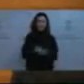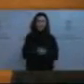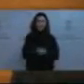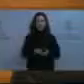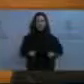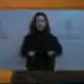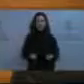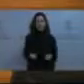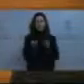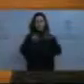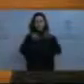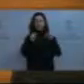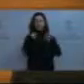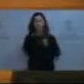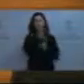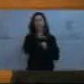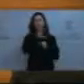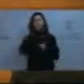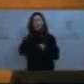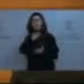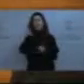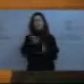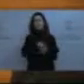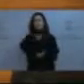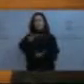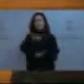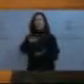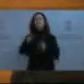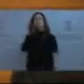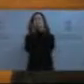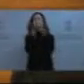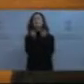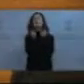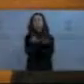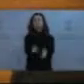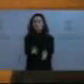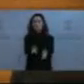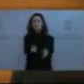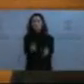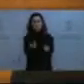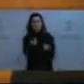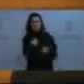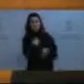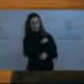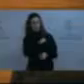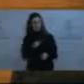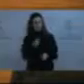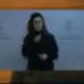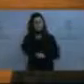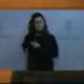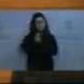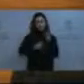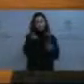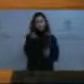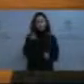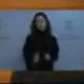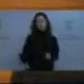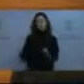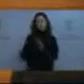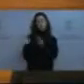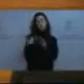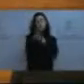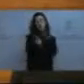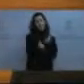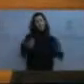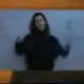los asturianos unos 53.000 euros en números redondos, señora consejera. Y me he molestado en mirar la retribución de ese director gerente en ese año, en